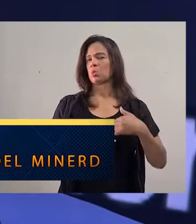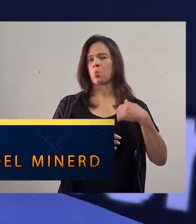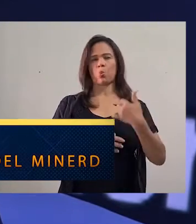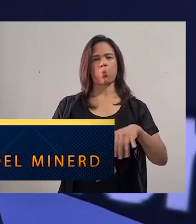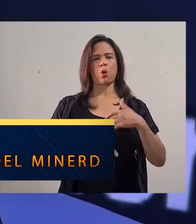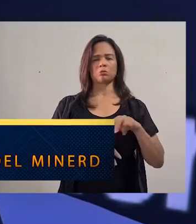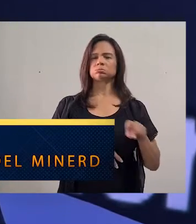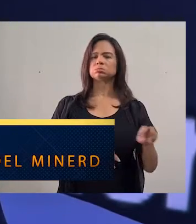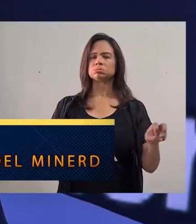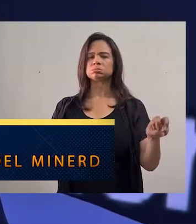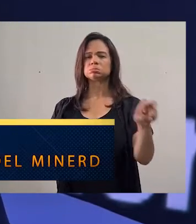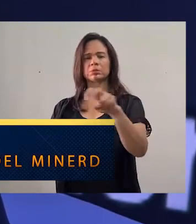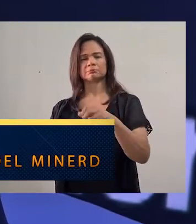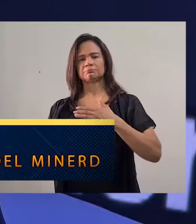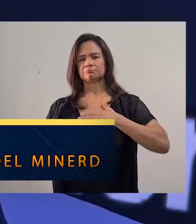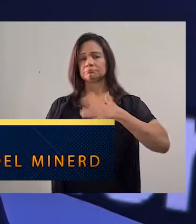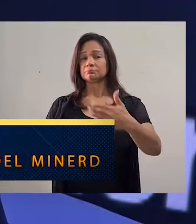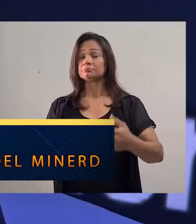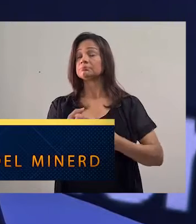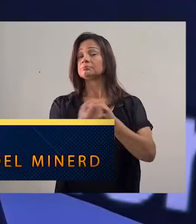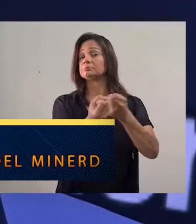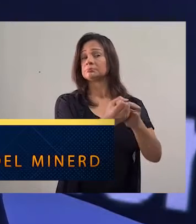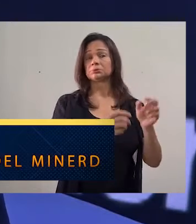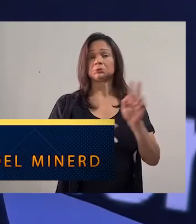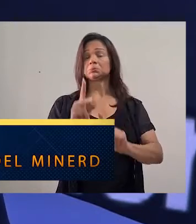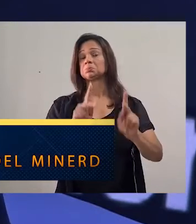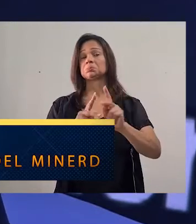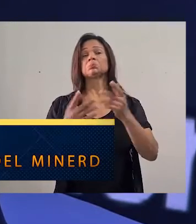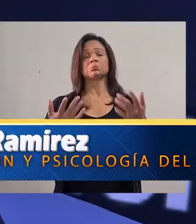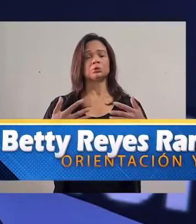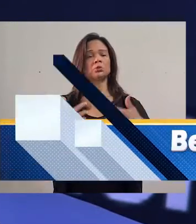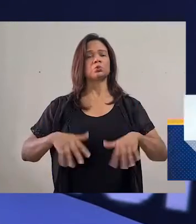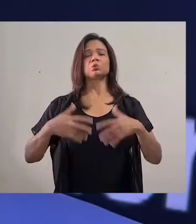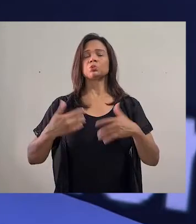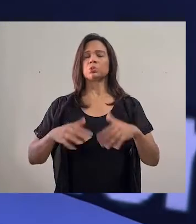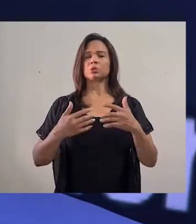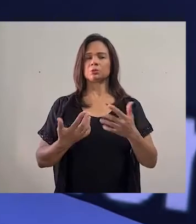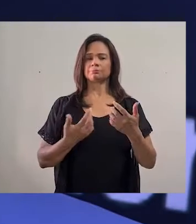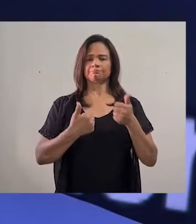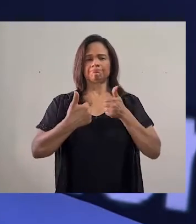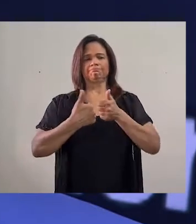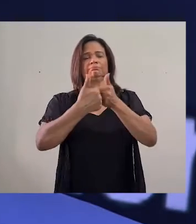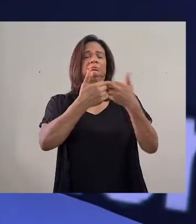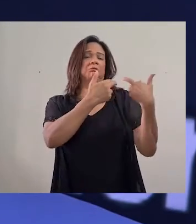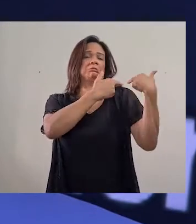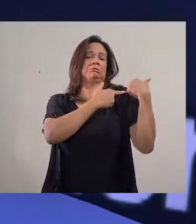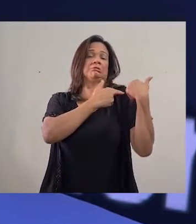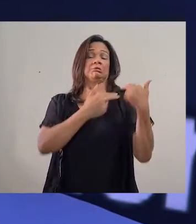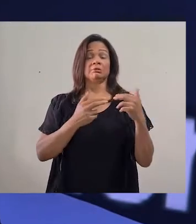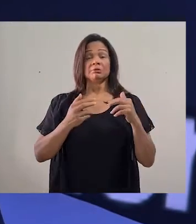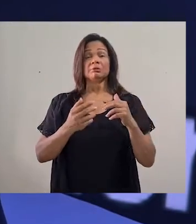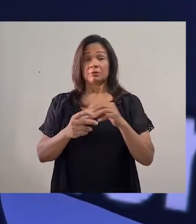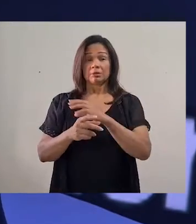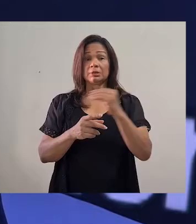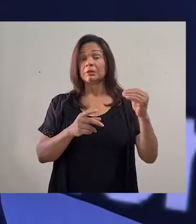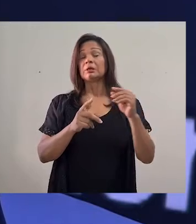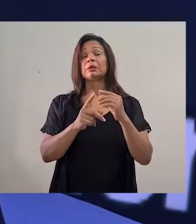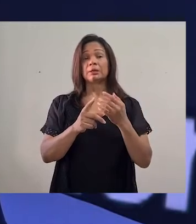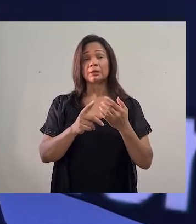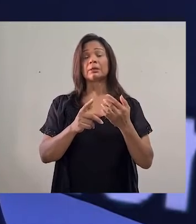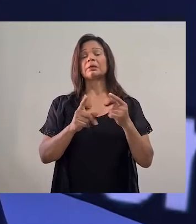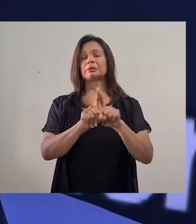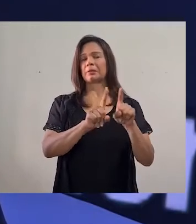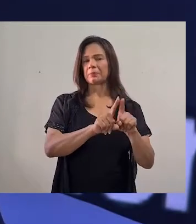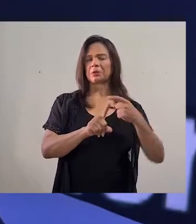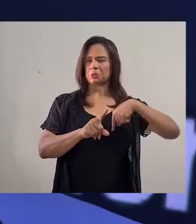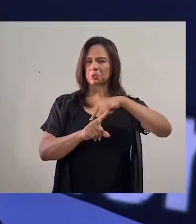reconocimiento especial por dedicarle su tiempo a esas personas que tienen esos grandes retos en la condición de discapacidad.